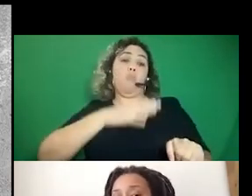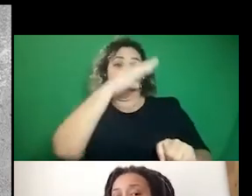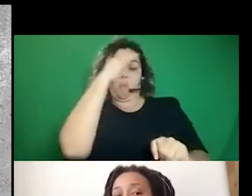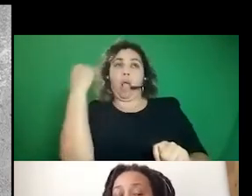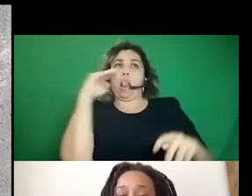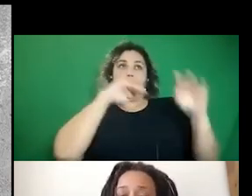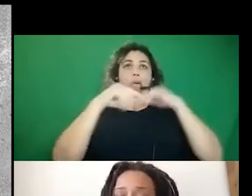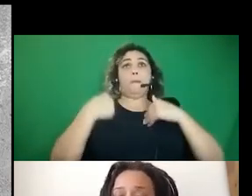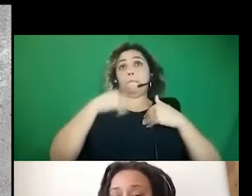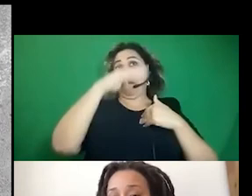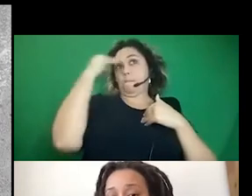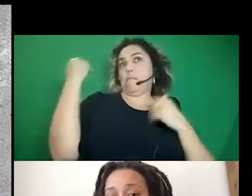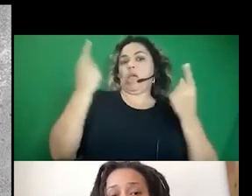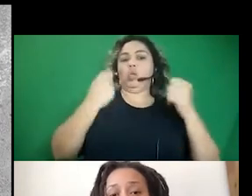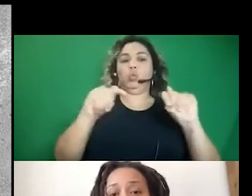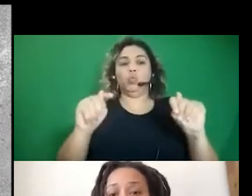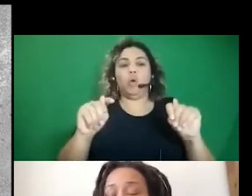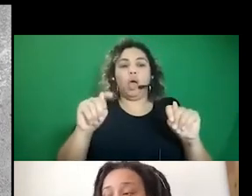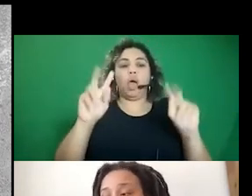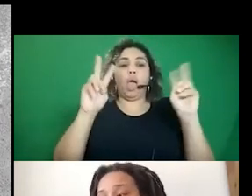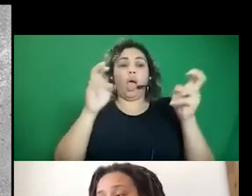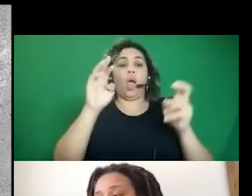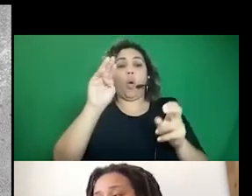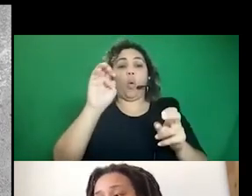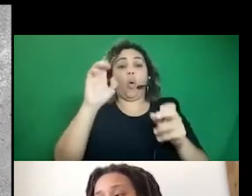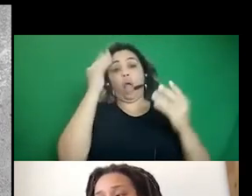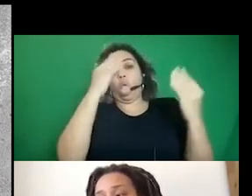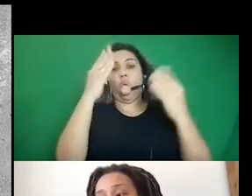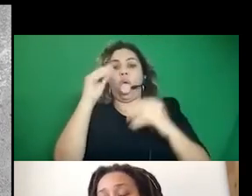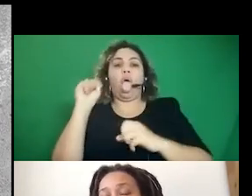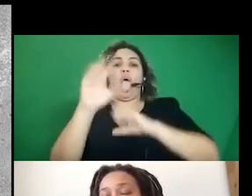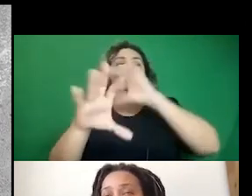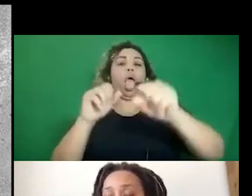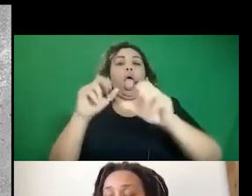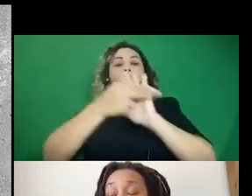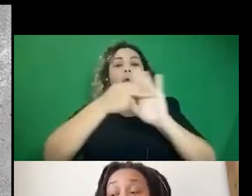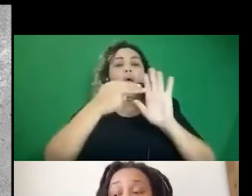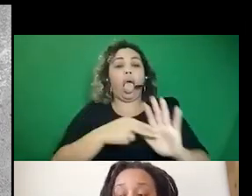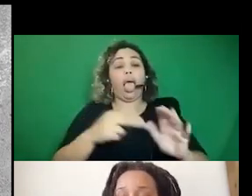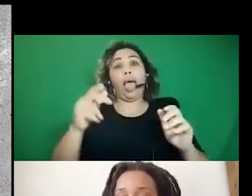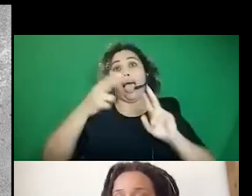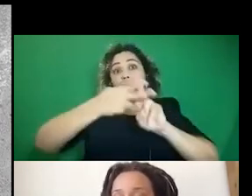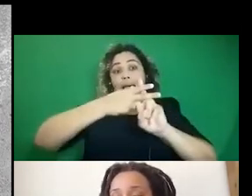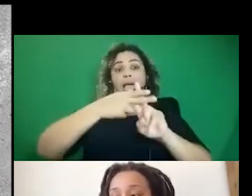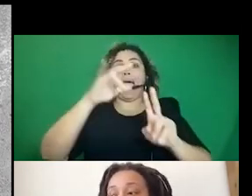llevo a los oponentes a crear la operación lollipop